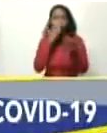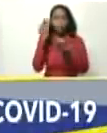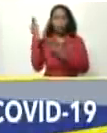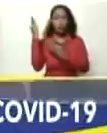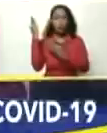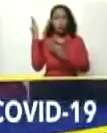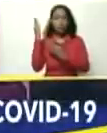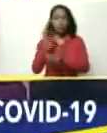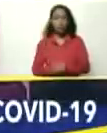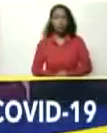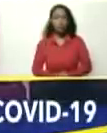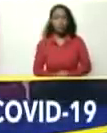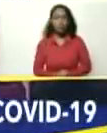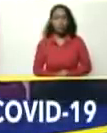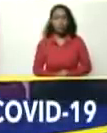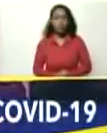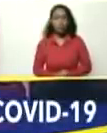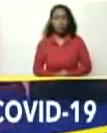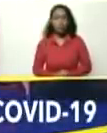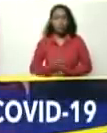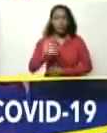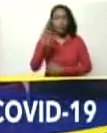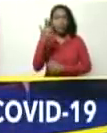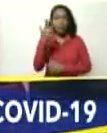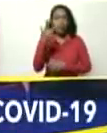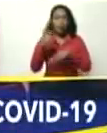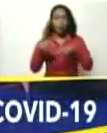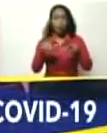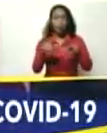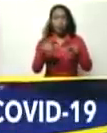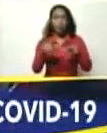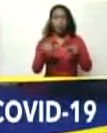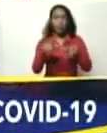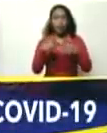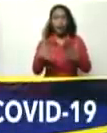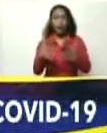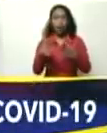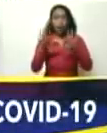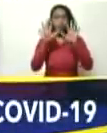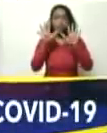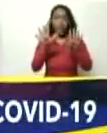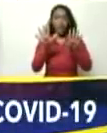Anzoátegui está de tercero en los 10